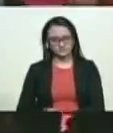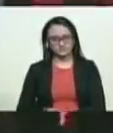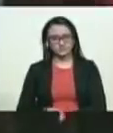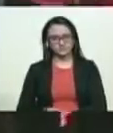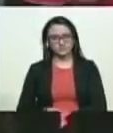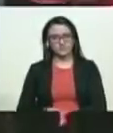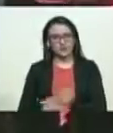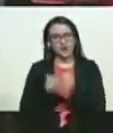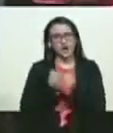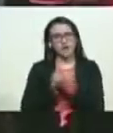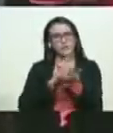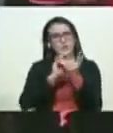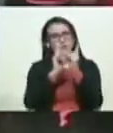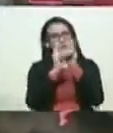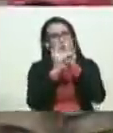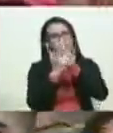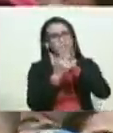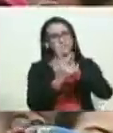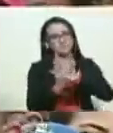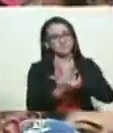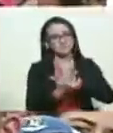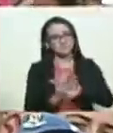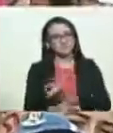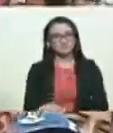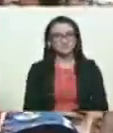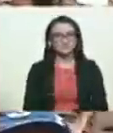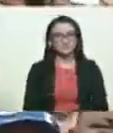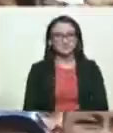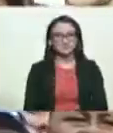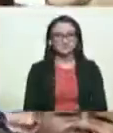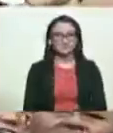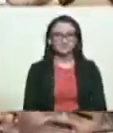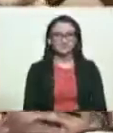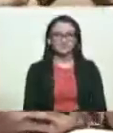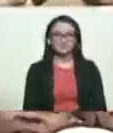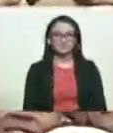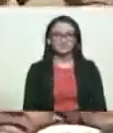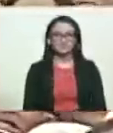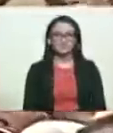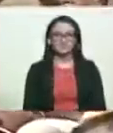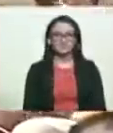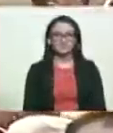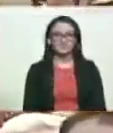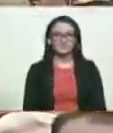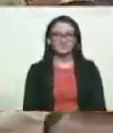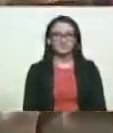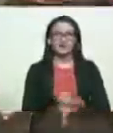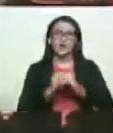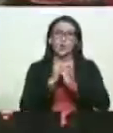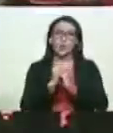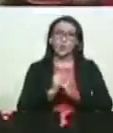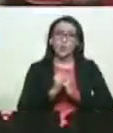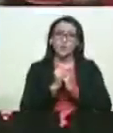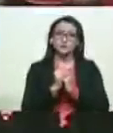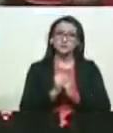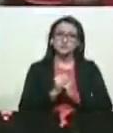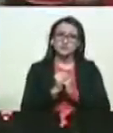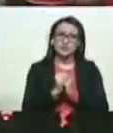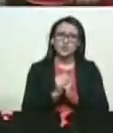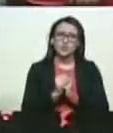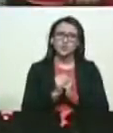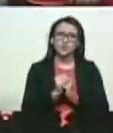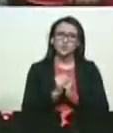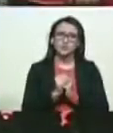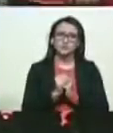amor con amor se paga y la oración con oración